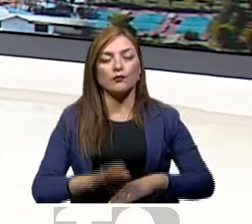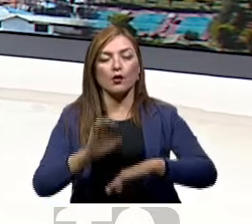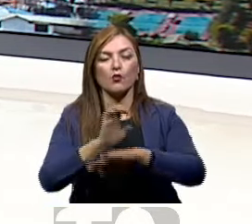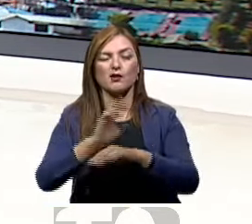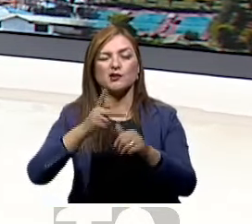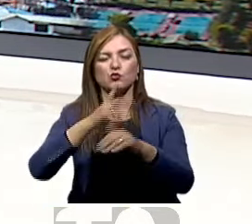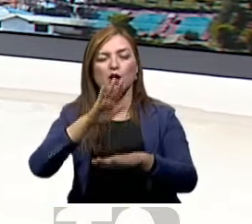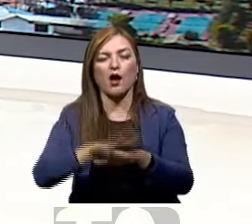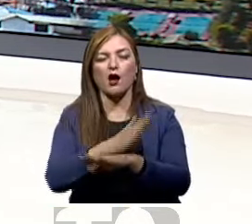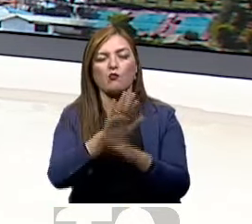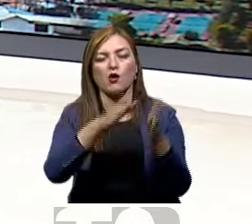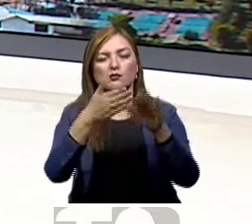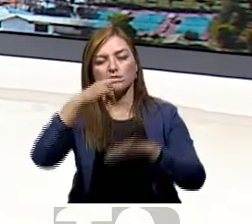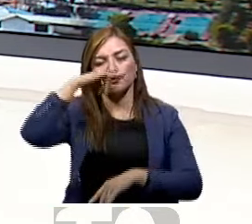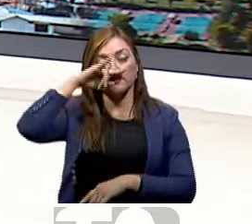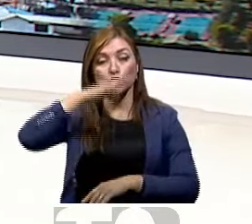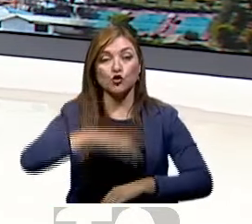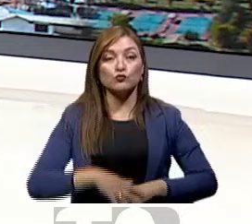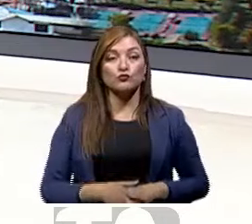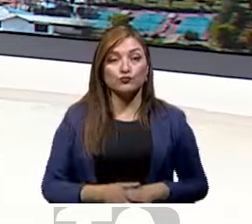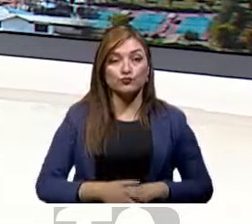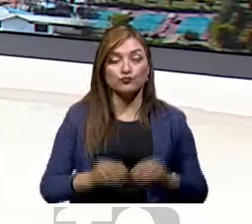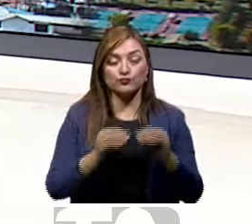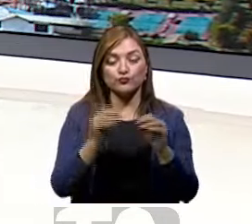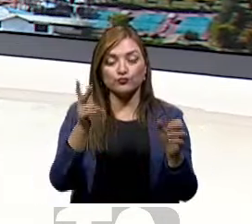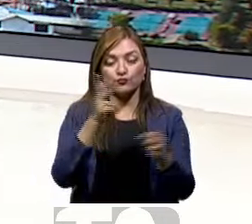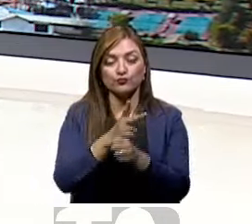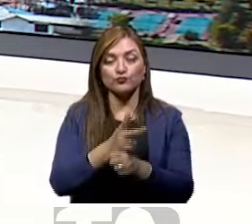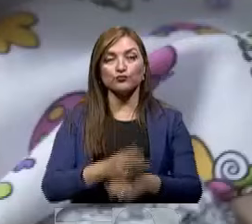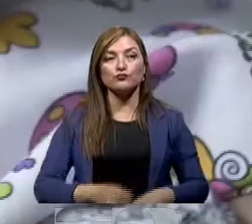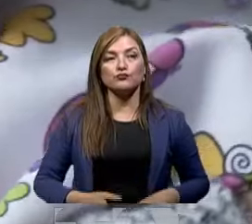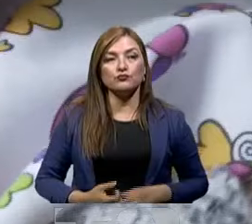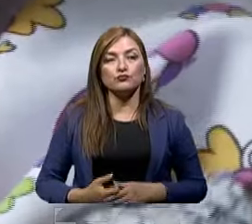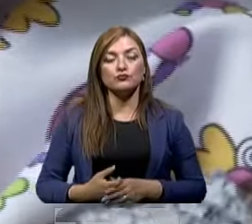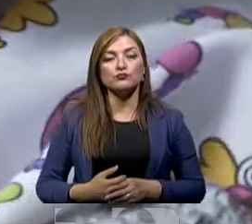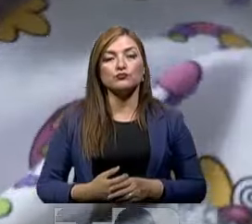segunda causa de muerte infantil. Veamos más en el siguiente reportaje.